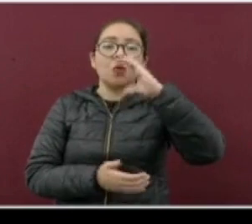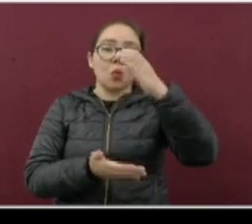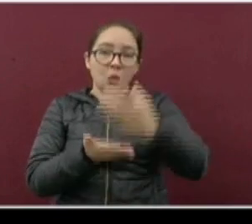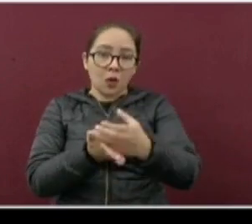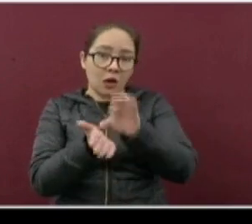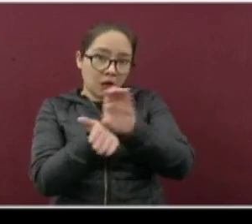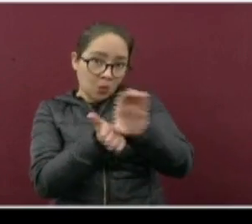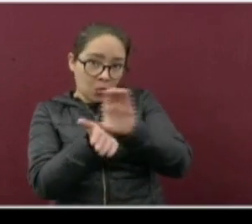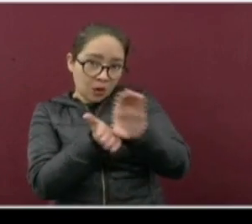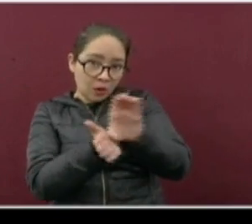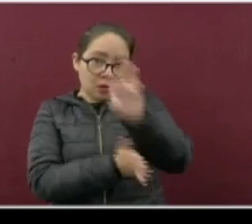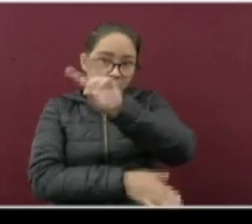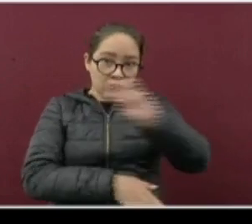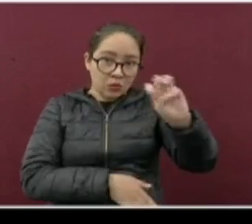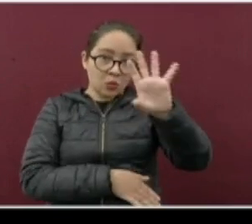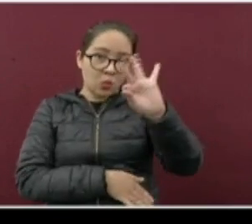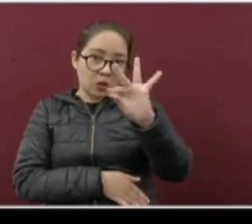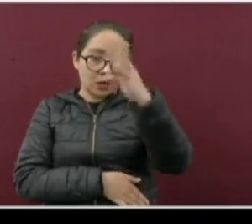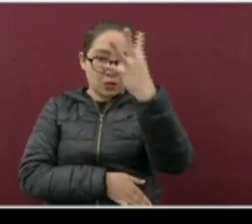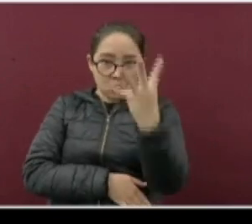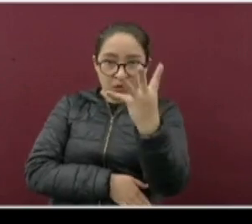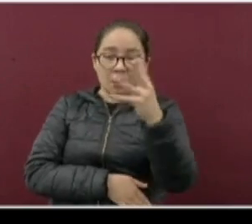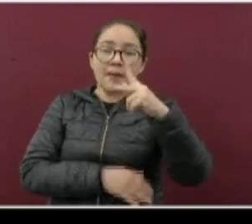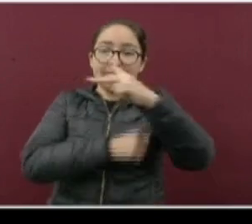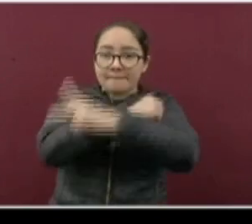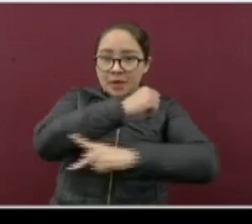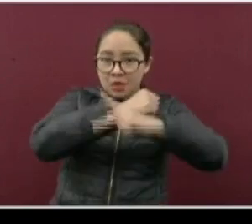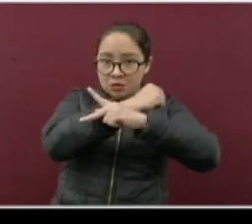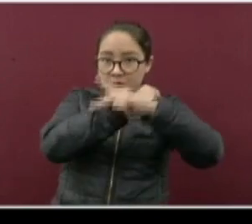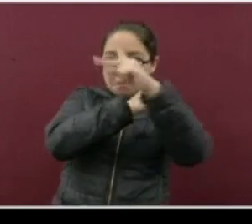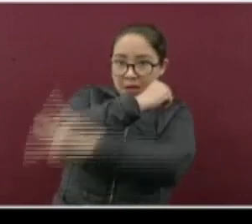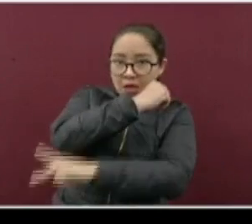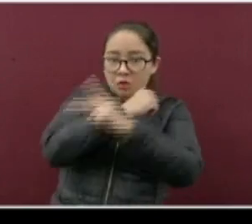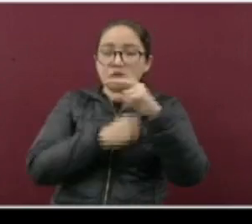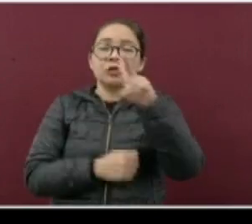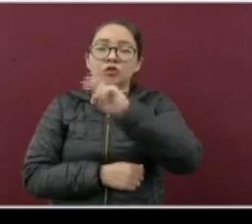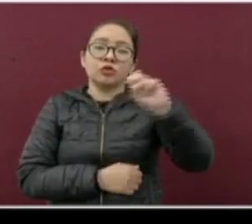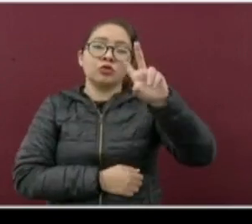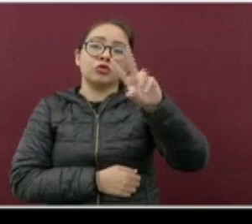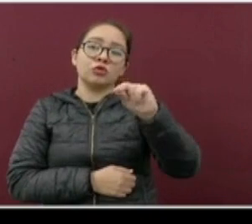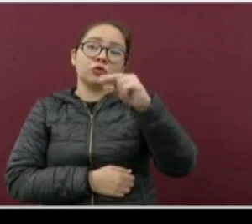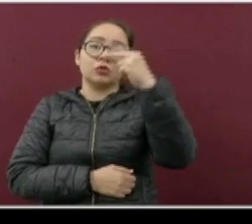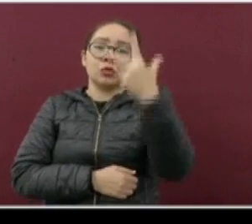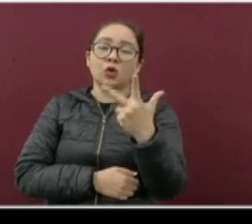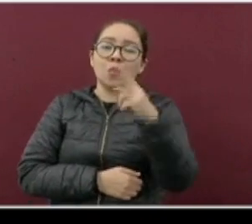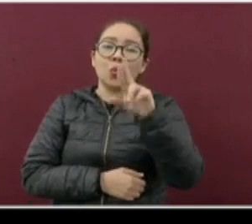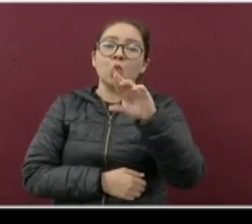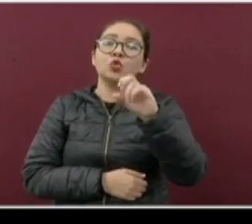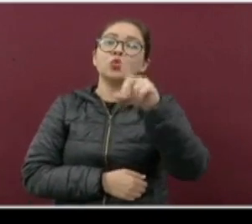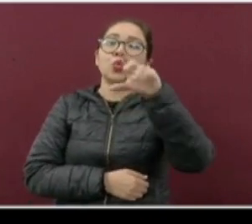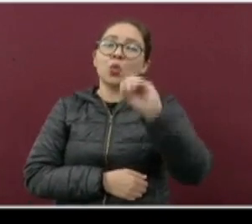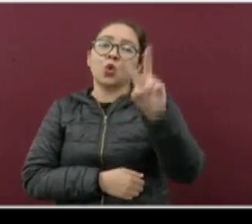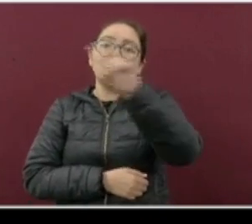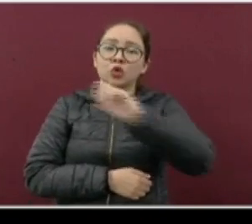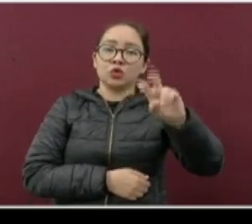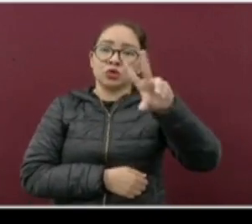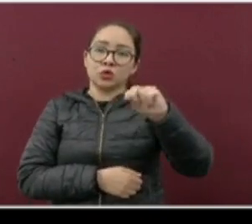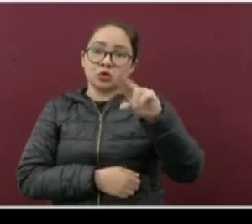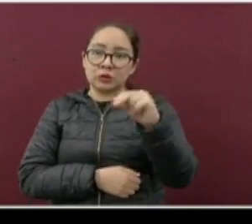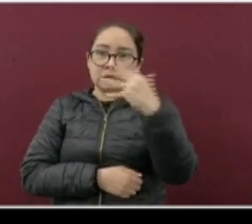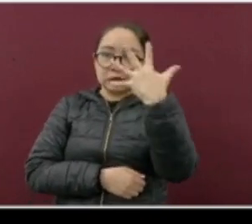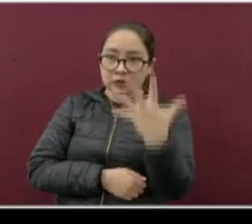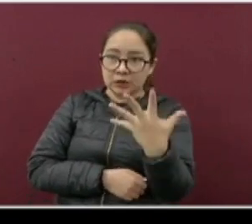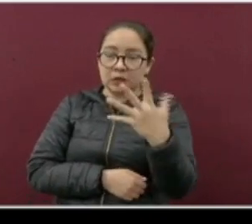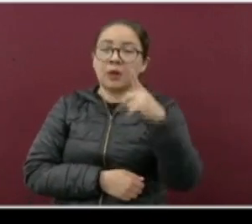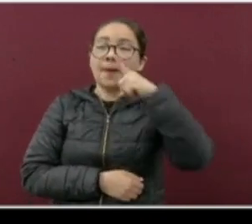Coatepec, 344. Perote, con 288. Úrsulo Galván,